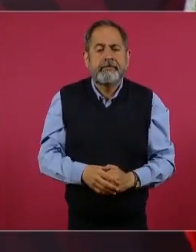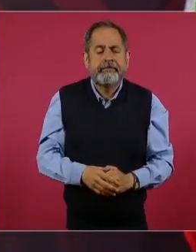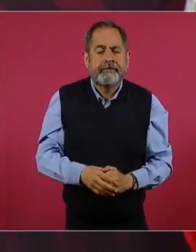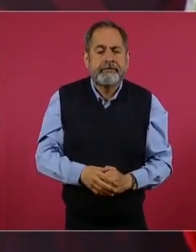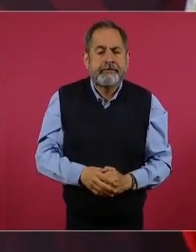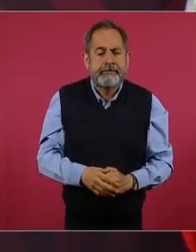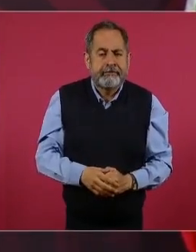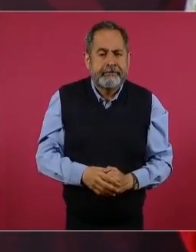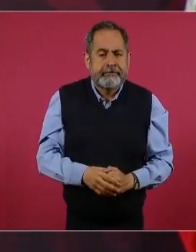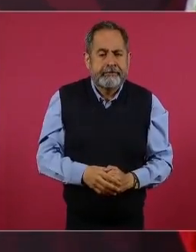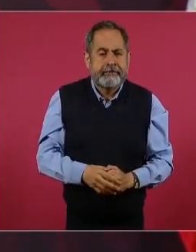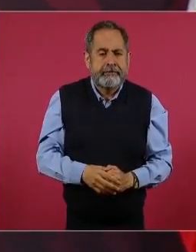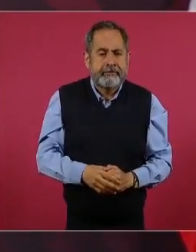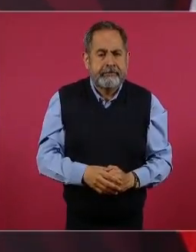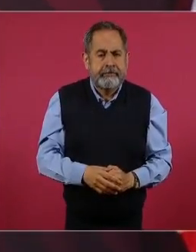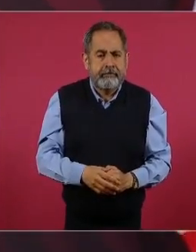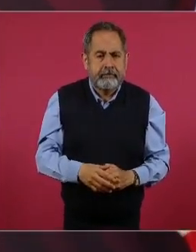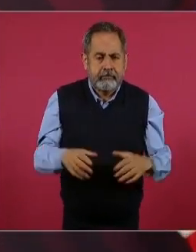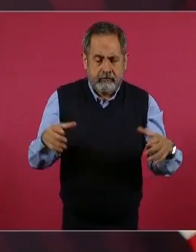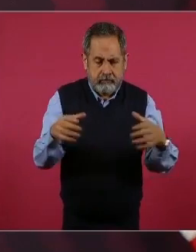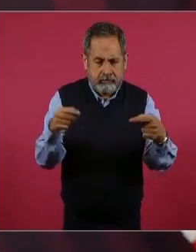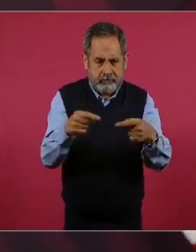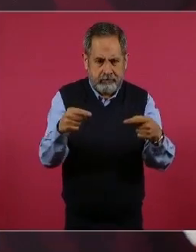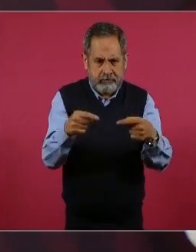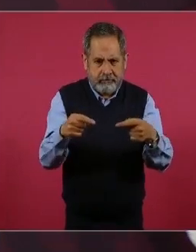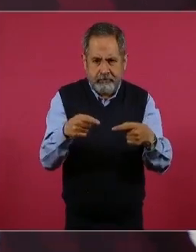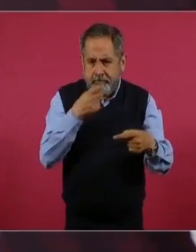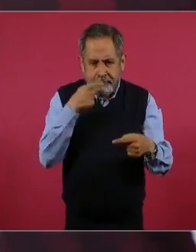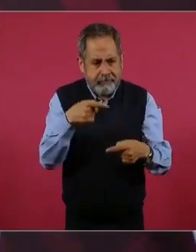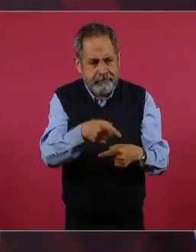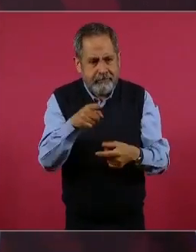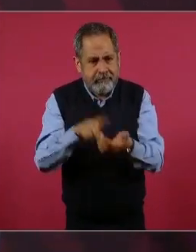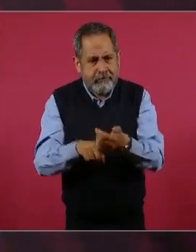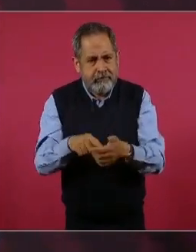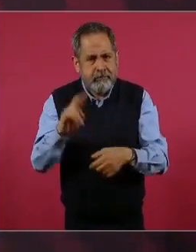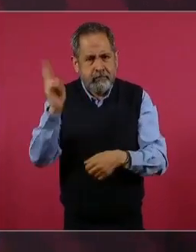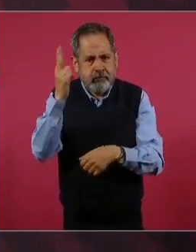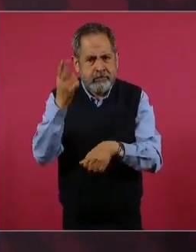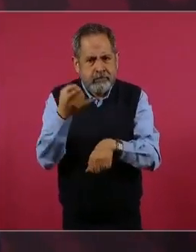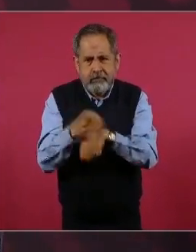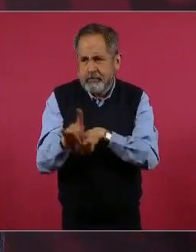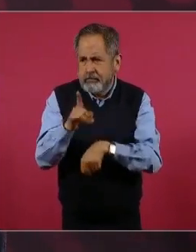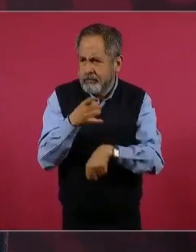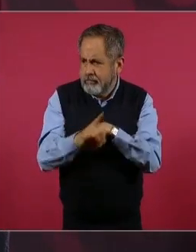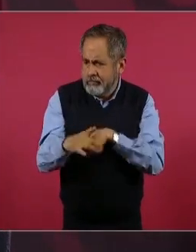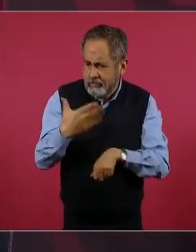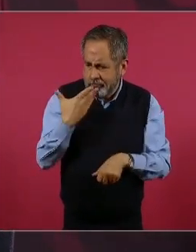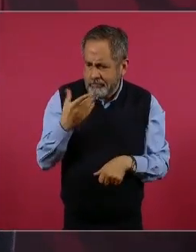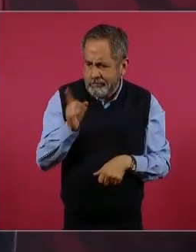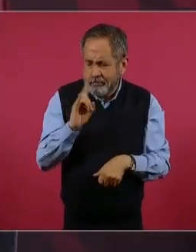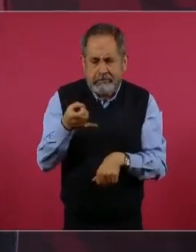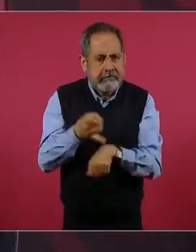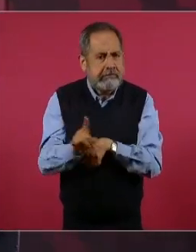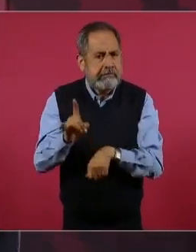porque se habla de irregularidades en la universidad,